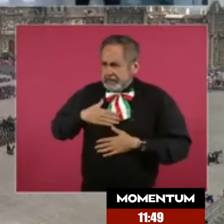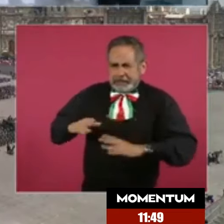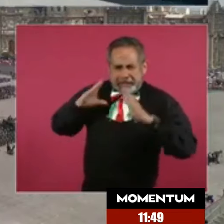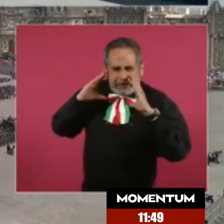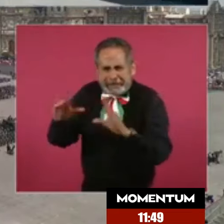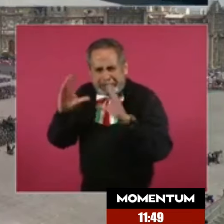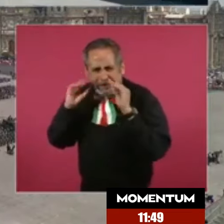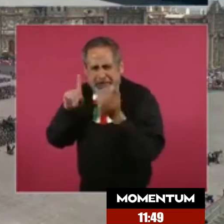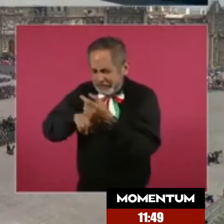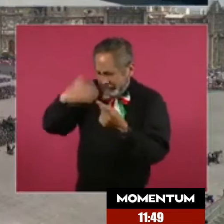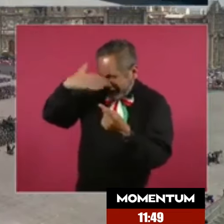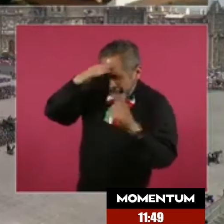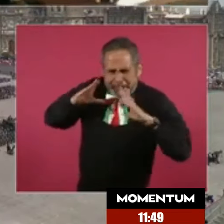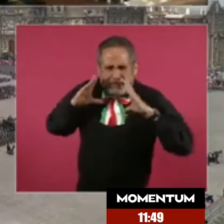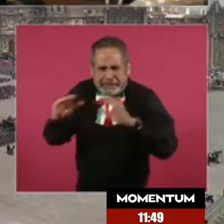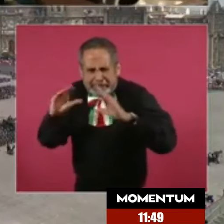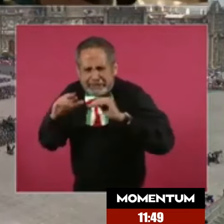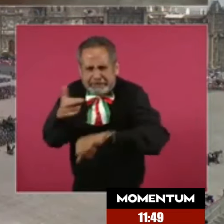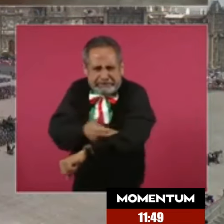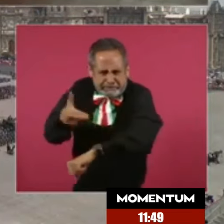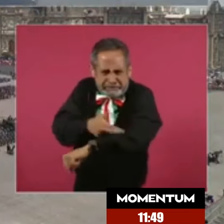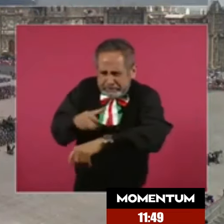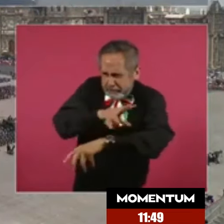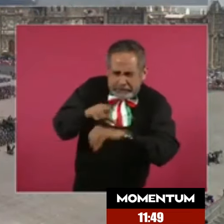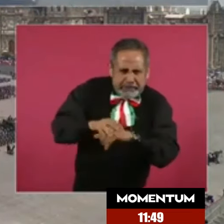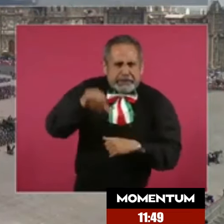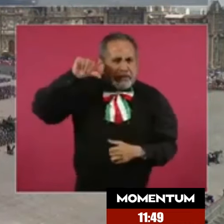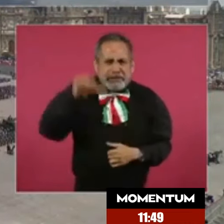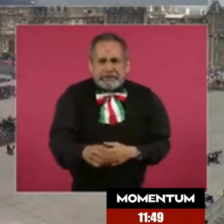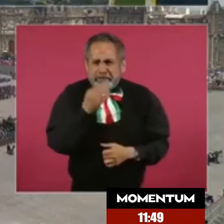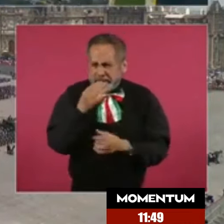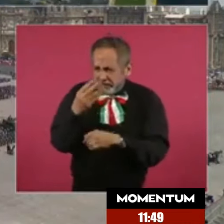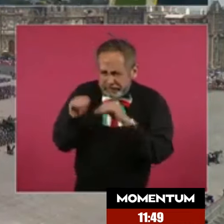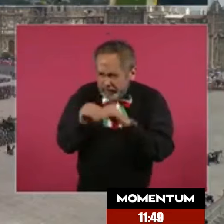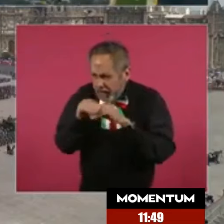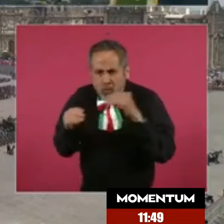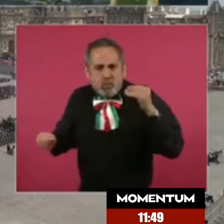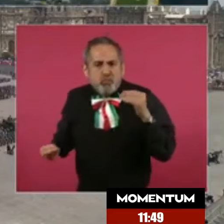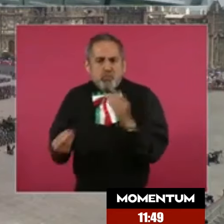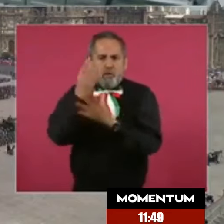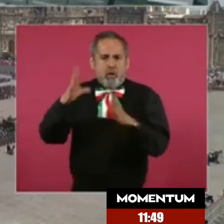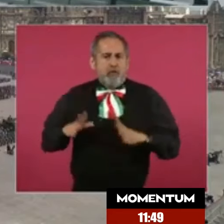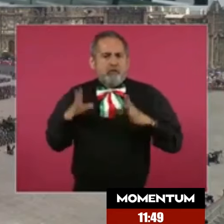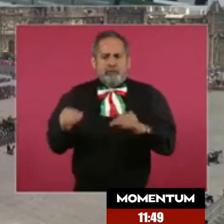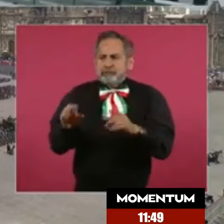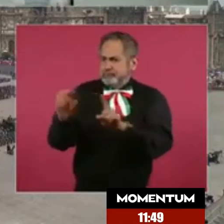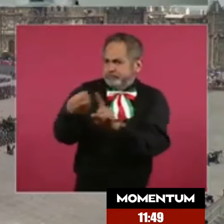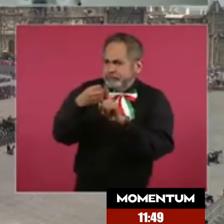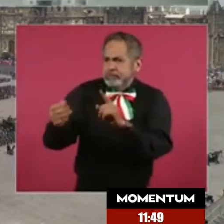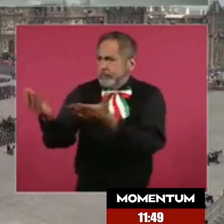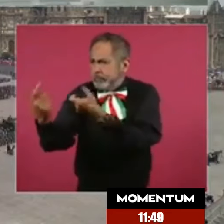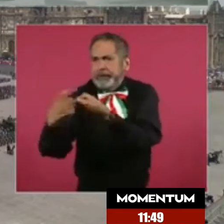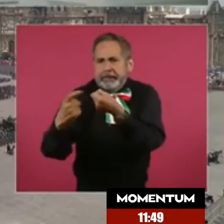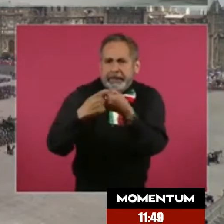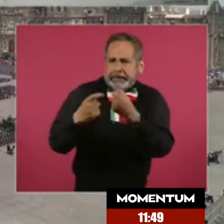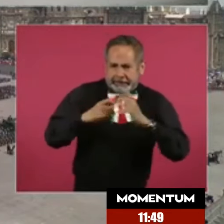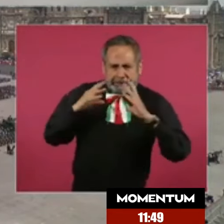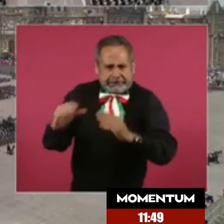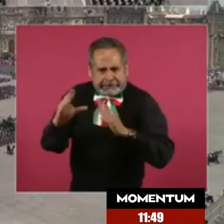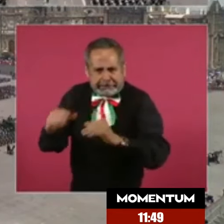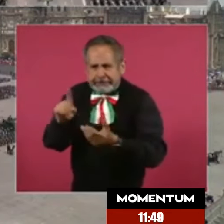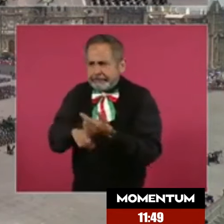capacidades de la institución, implementando acciones inmediatas para su creación, organización, reclutamiento,